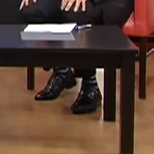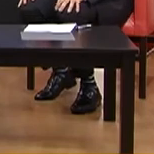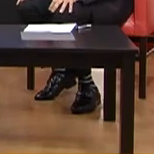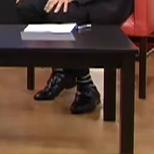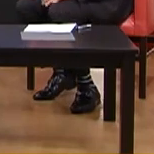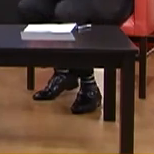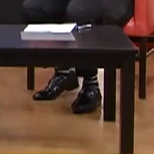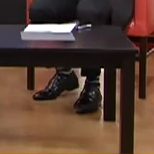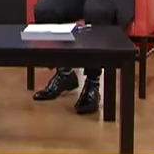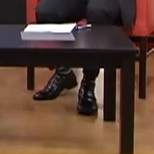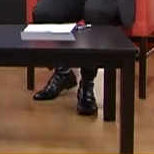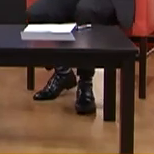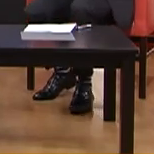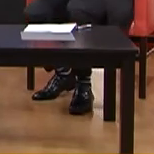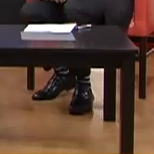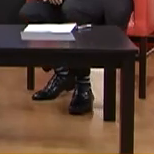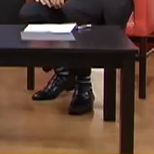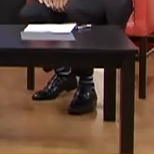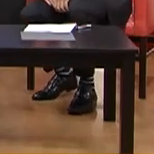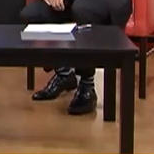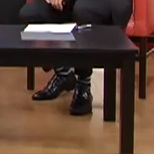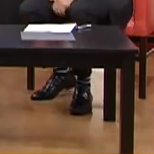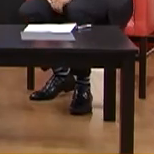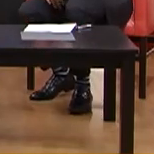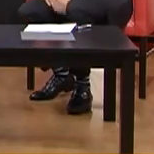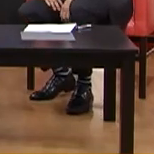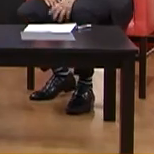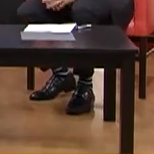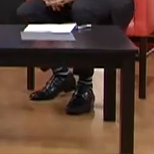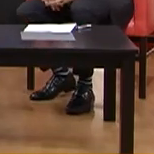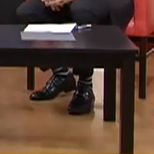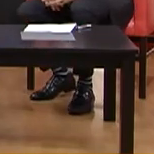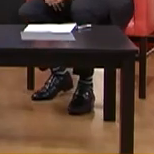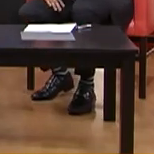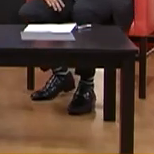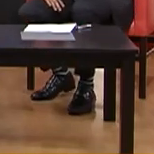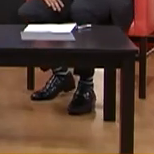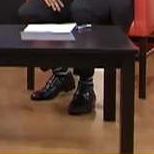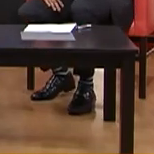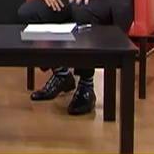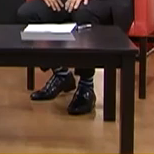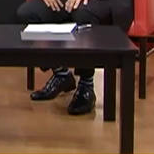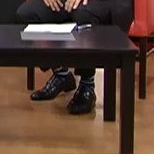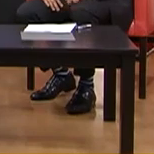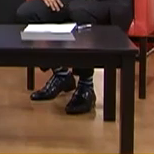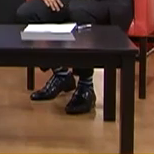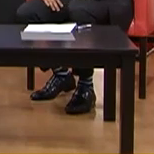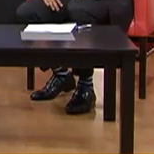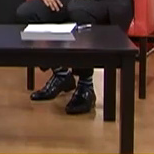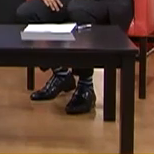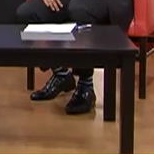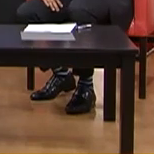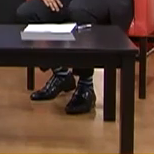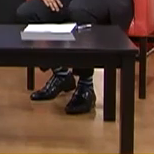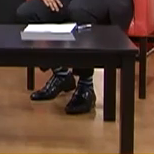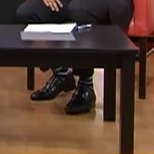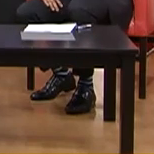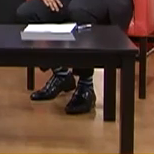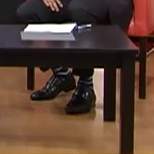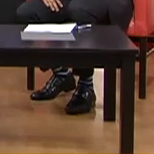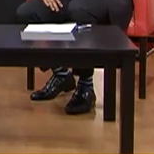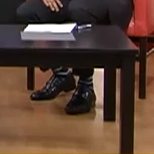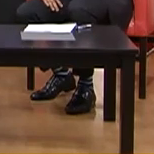espléndido, exquisito, pero que también precisamente se hacen muchas actividades bien interesantes y que probablemente a muchos mexicanos no